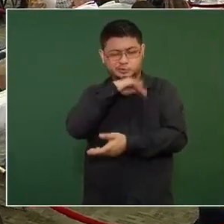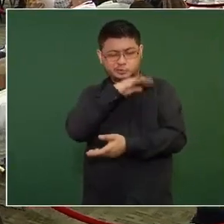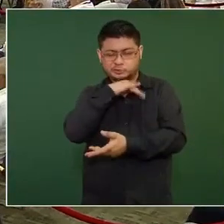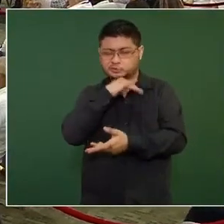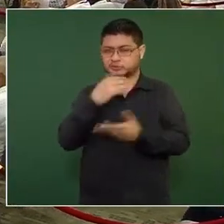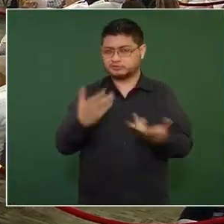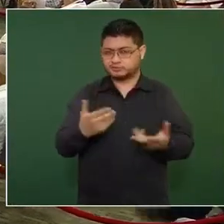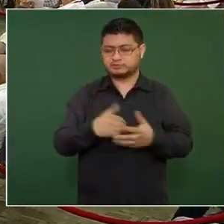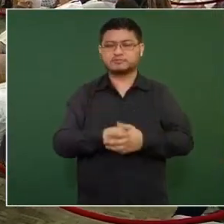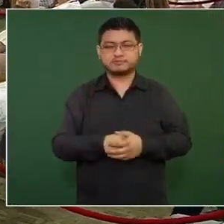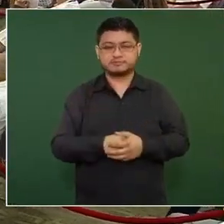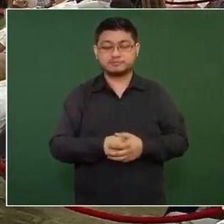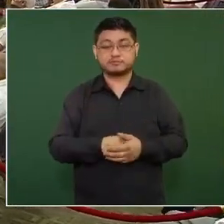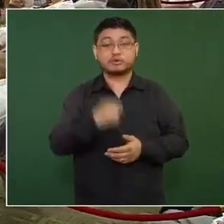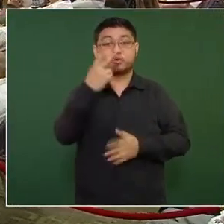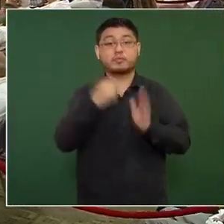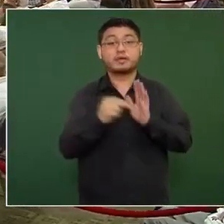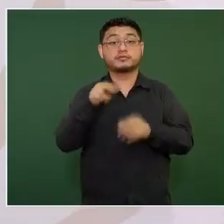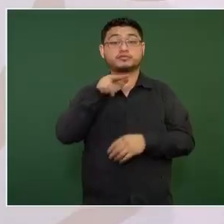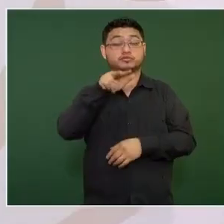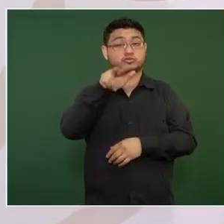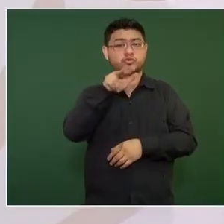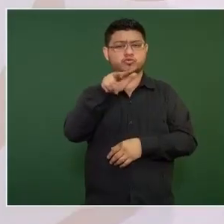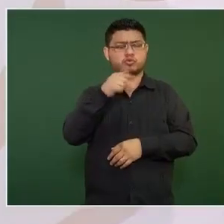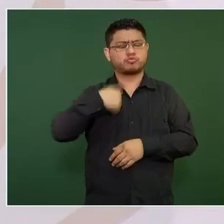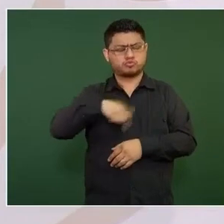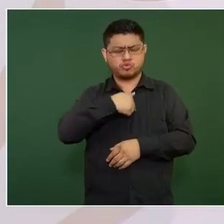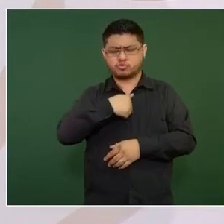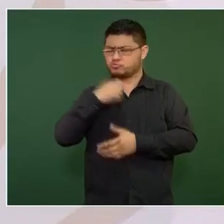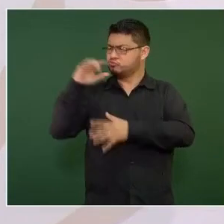En 2018 importamos